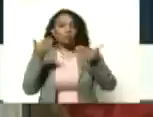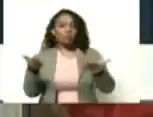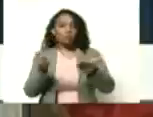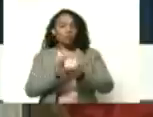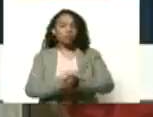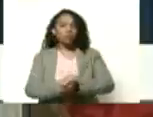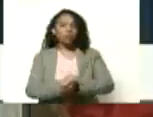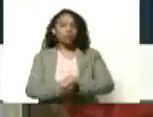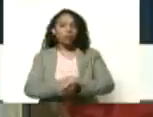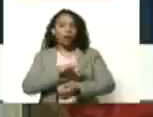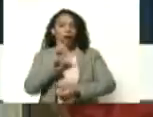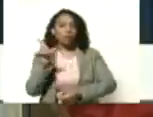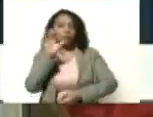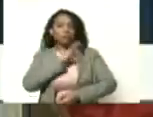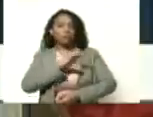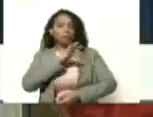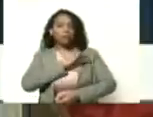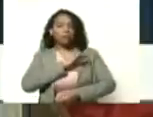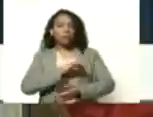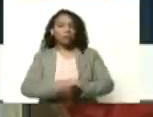este señor